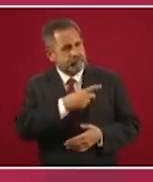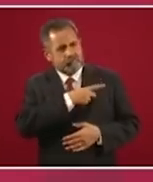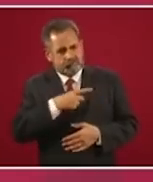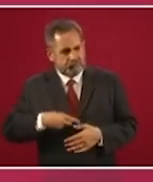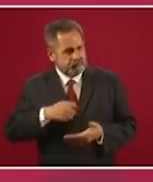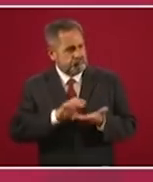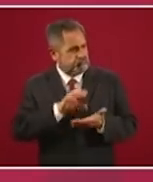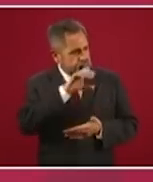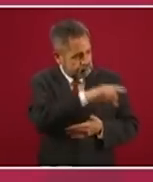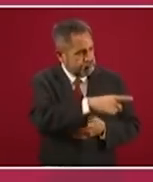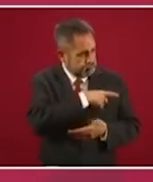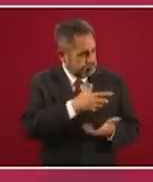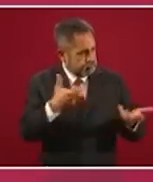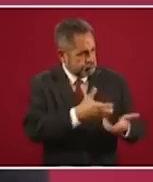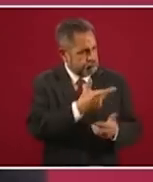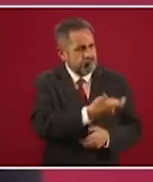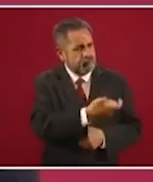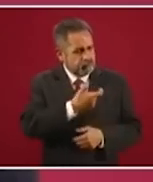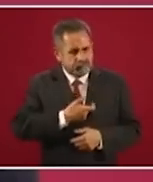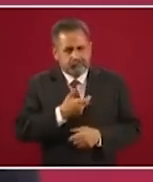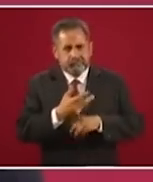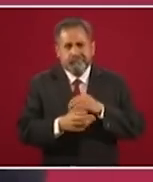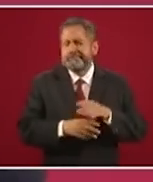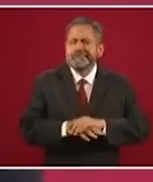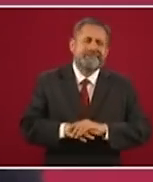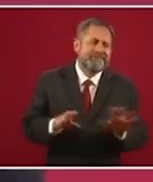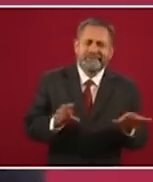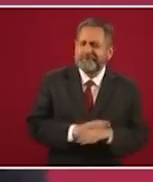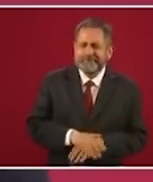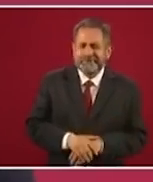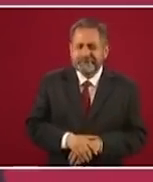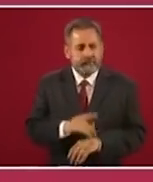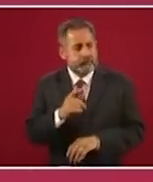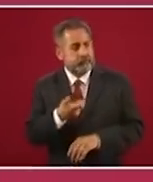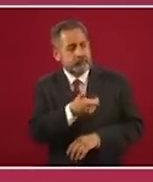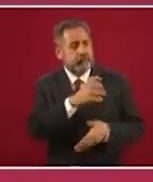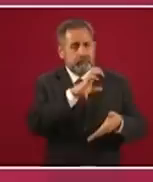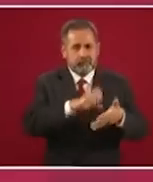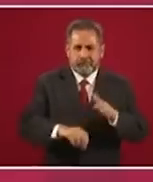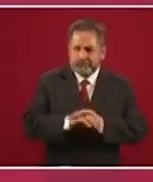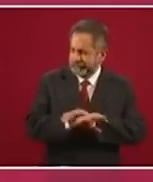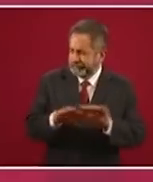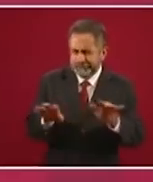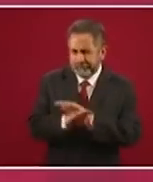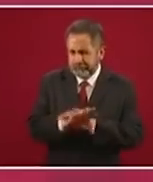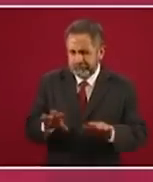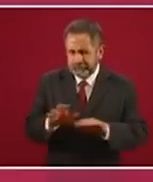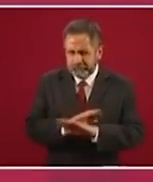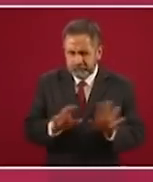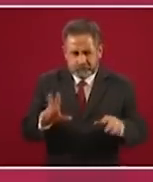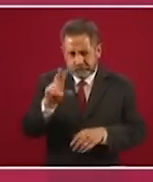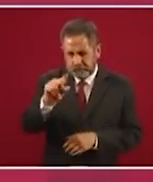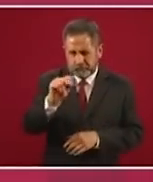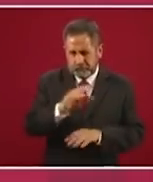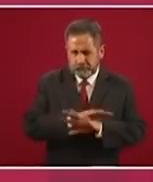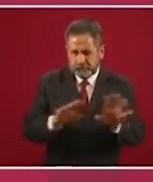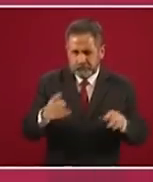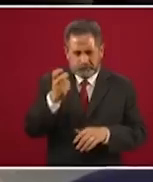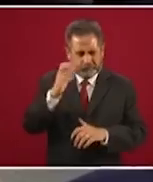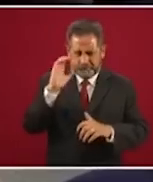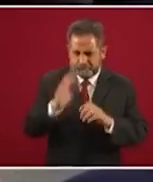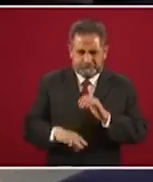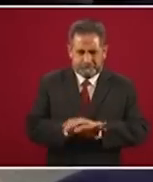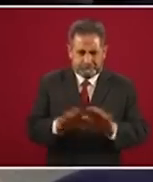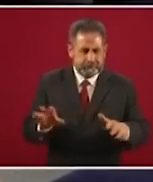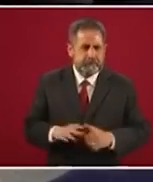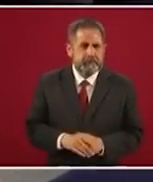te dejo esto y me tienes que, o te voy a descontar de tu sueldo. No. No, eso se acabó. No,